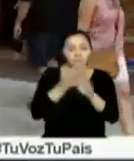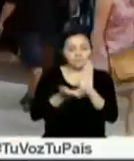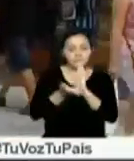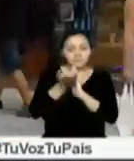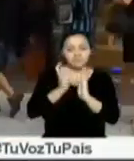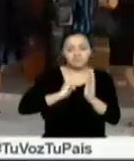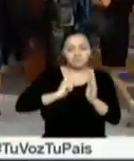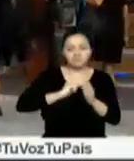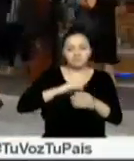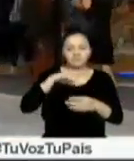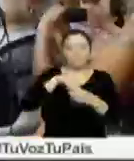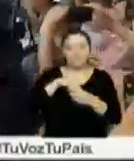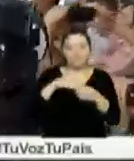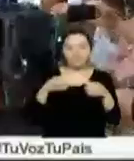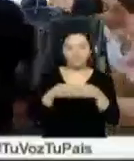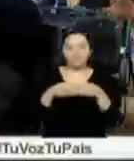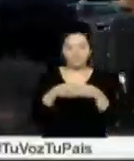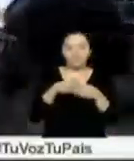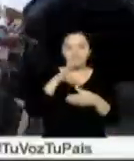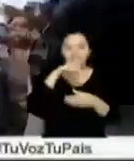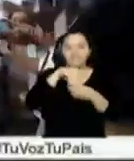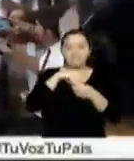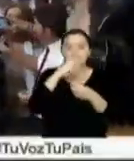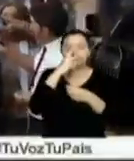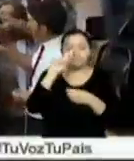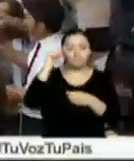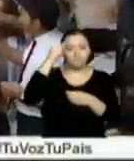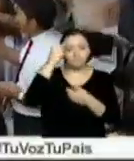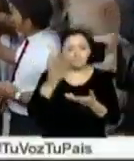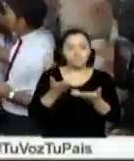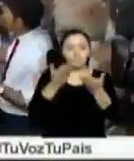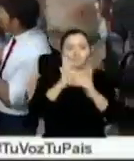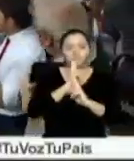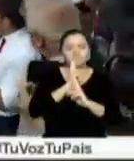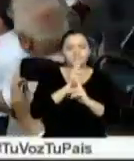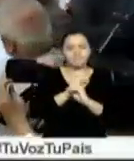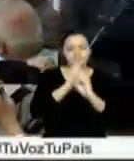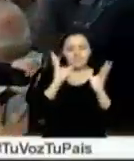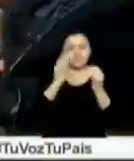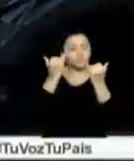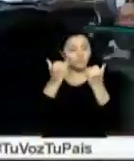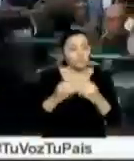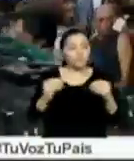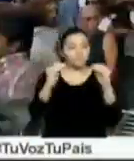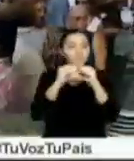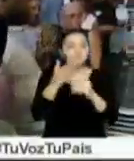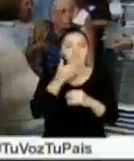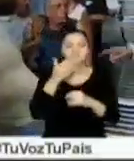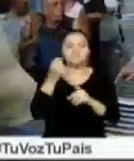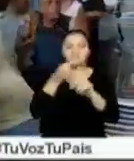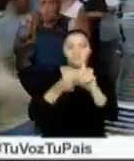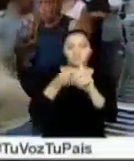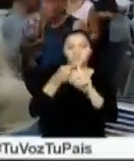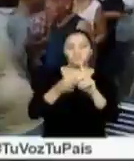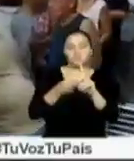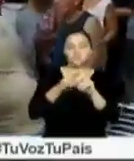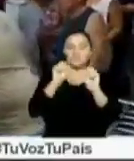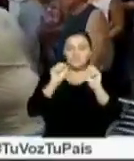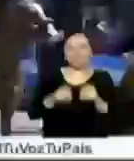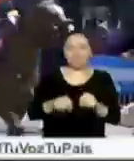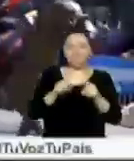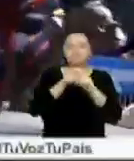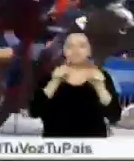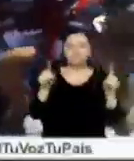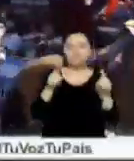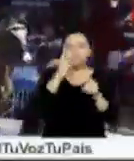sueldos como esperan el gobierno les ofrece una respuesta la cual es mejoras salariales Sí